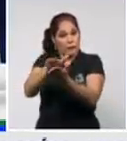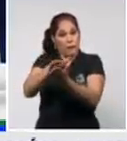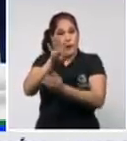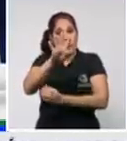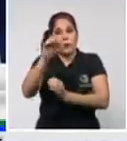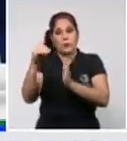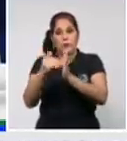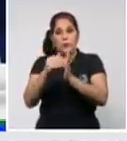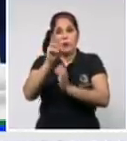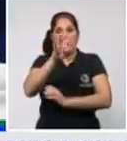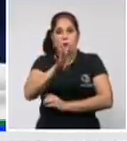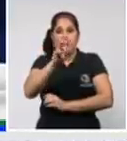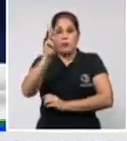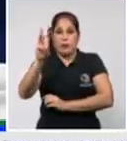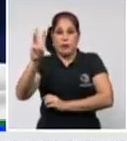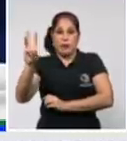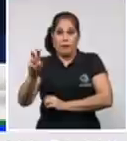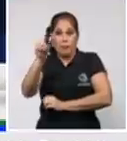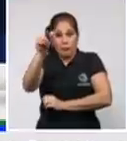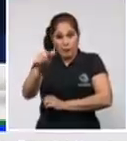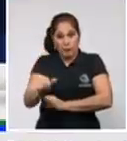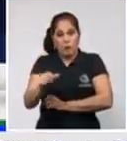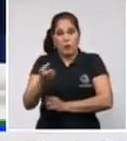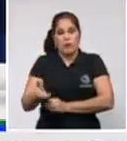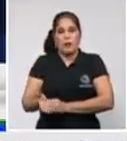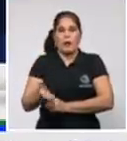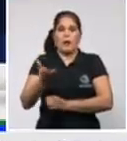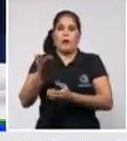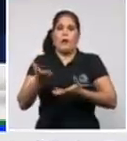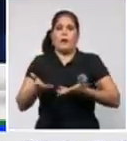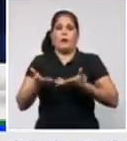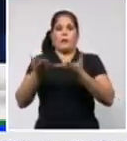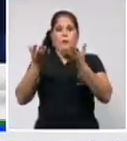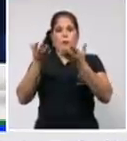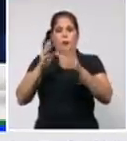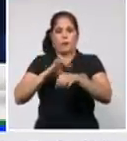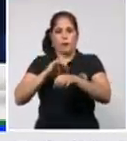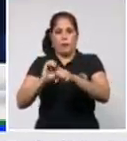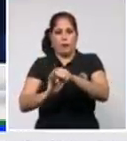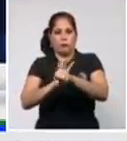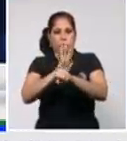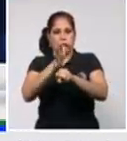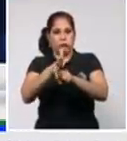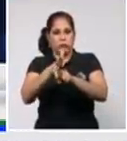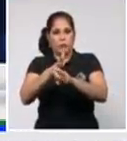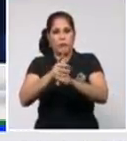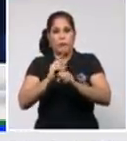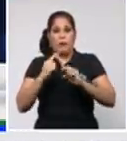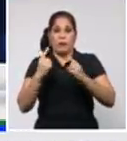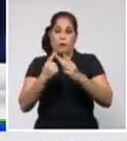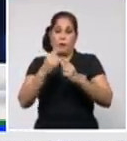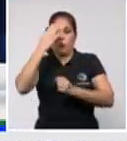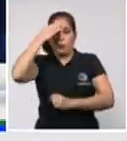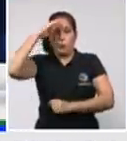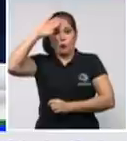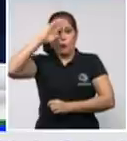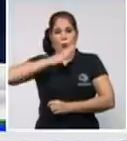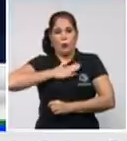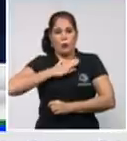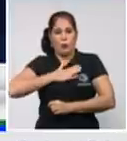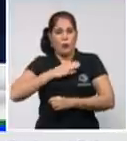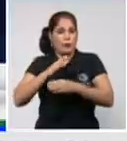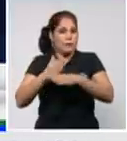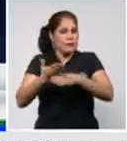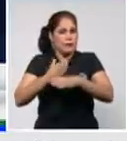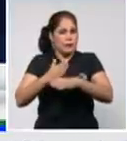4.893 pacientes que se han recuperado de la enfermedad en nuestro país, que representan